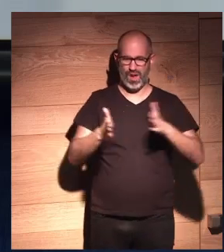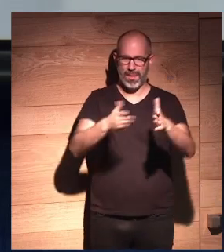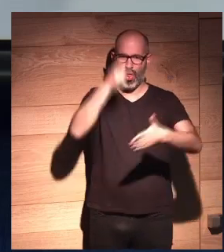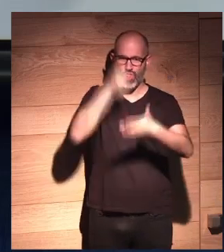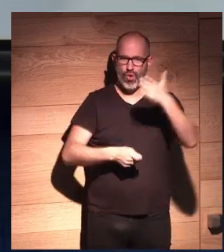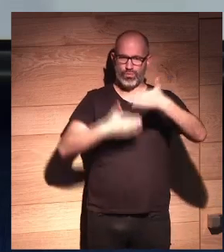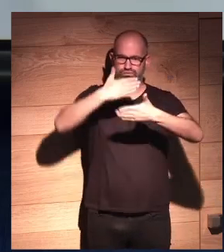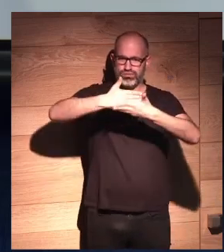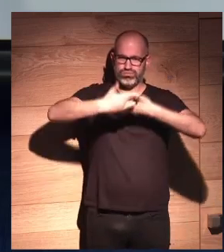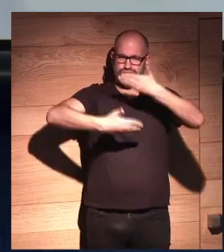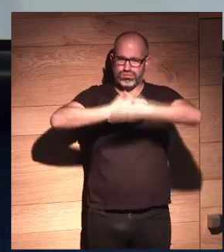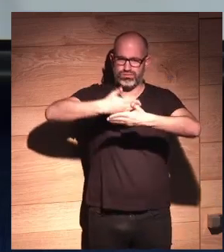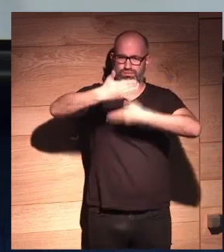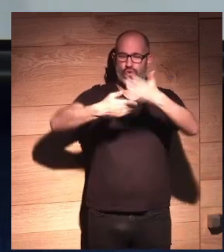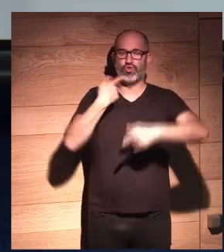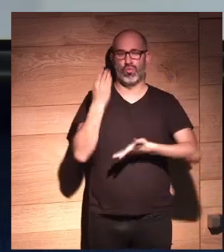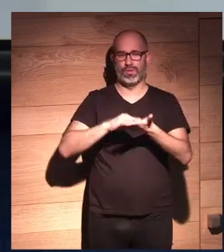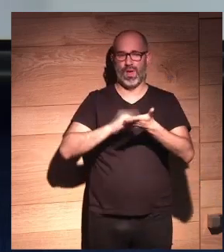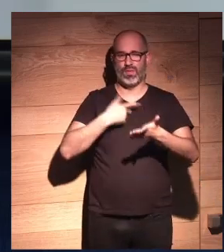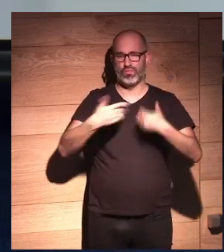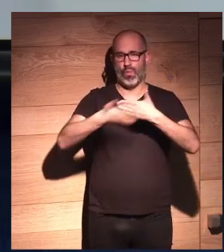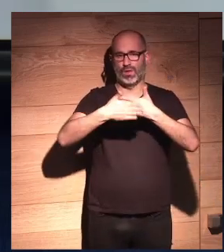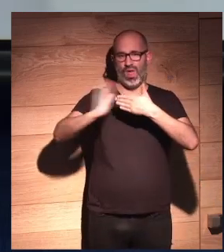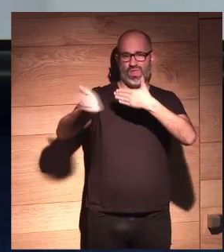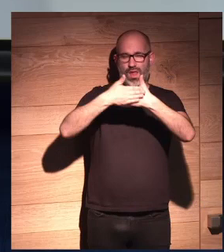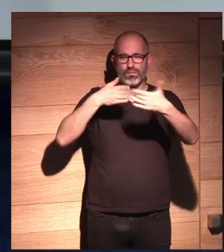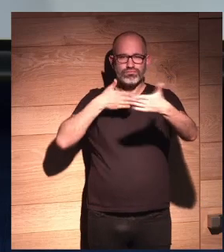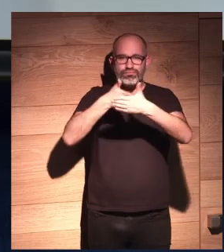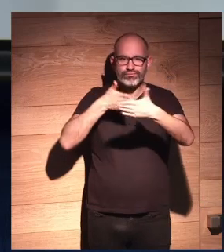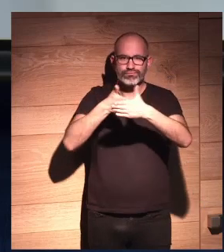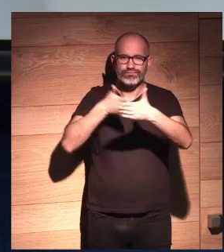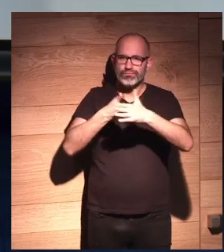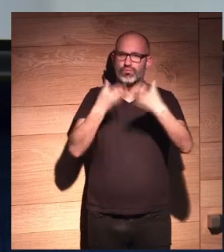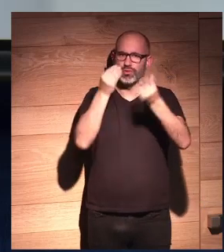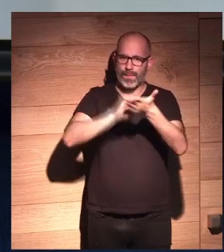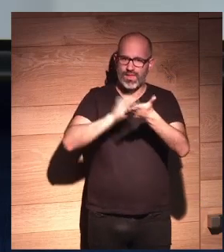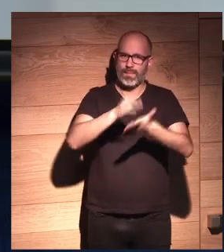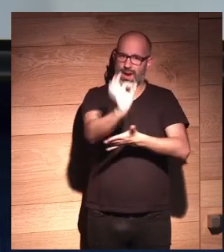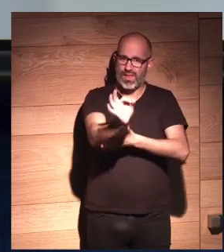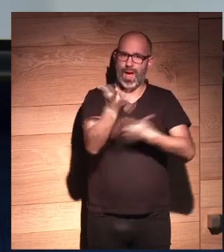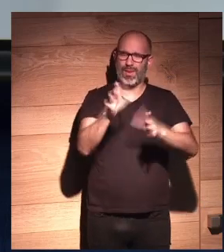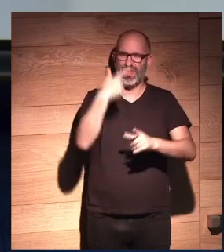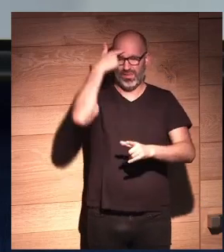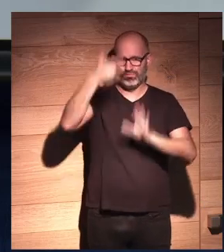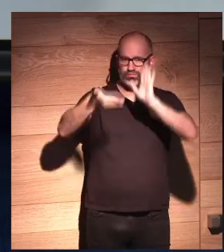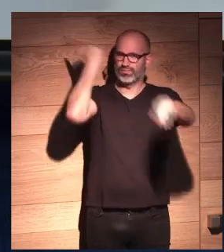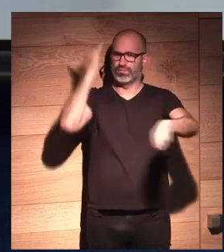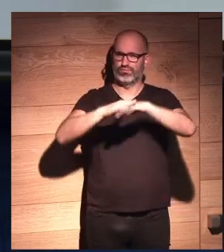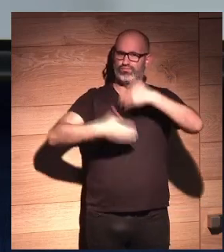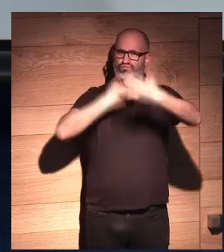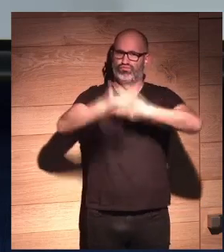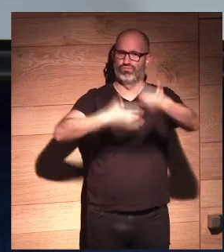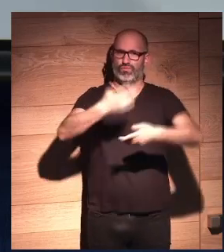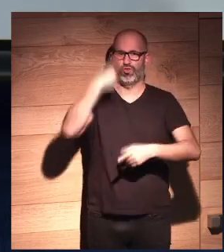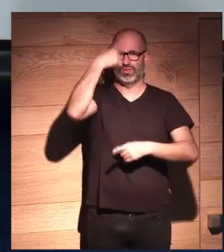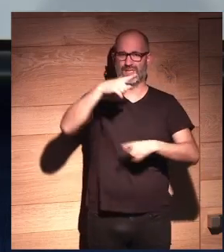picar. Yo he tenido muchas puertas cerradas. Al final ha sido complejo, es complicado, tenéis que tener muy claro lo que queréis hacer. Sé que hay mucha